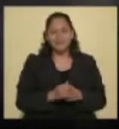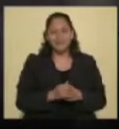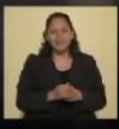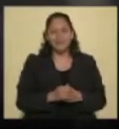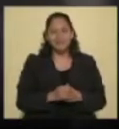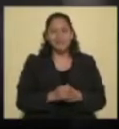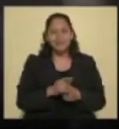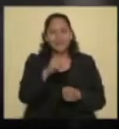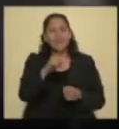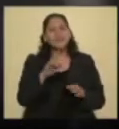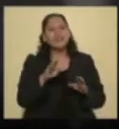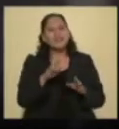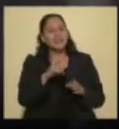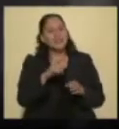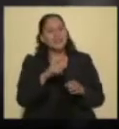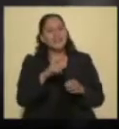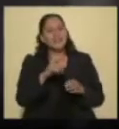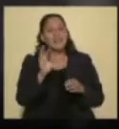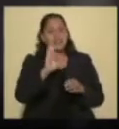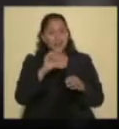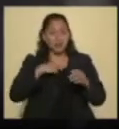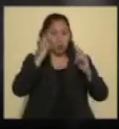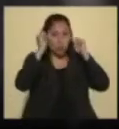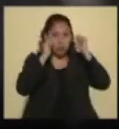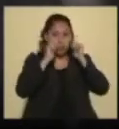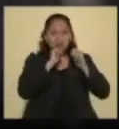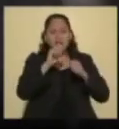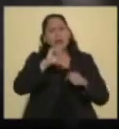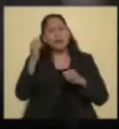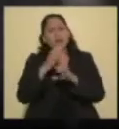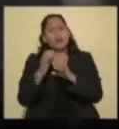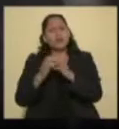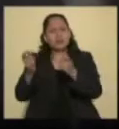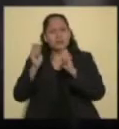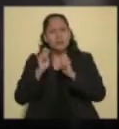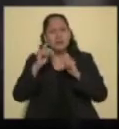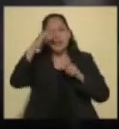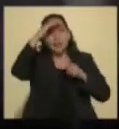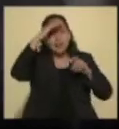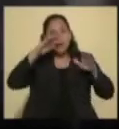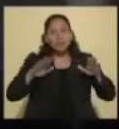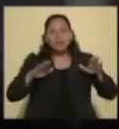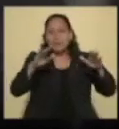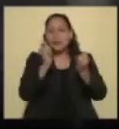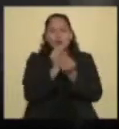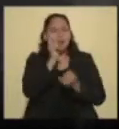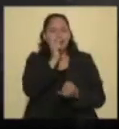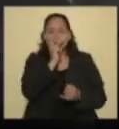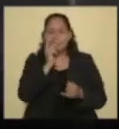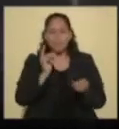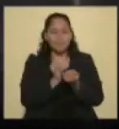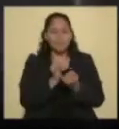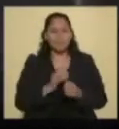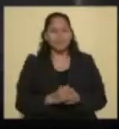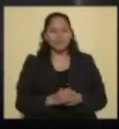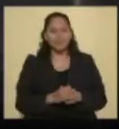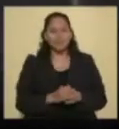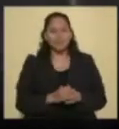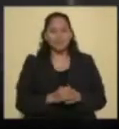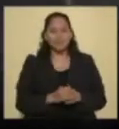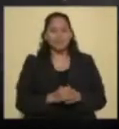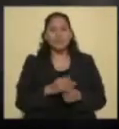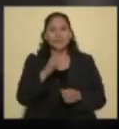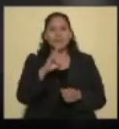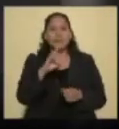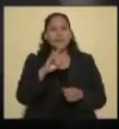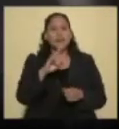¿Qué le hubiera gustado ser de no ser lo que es? Piloto aviador como mi padre. ¿Qué no le